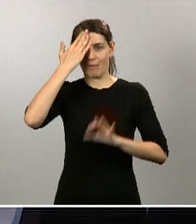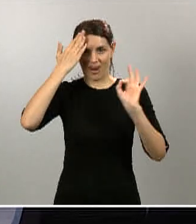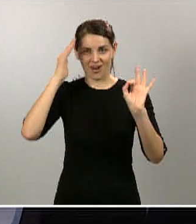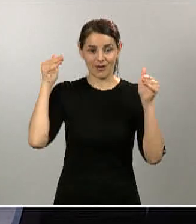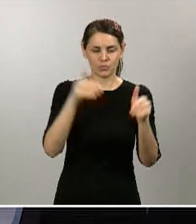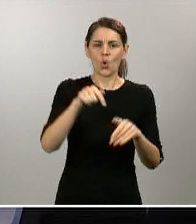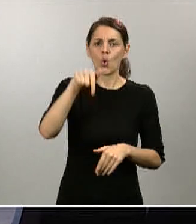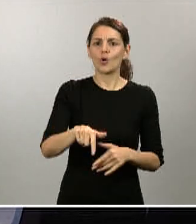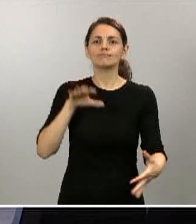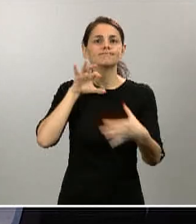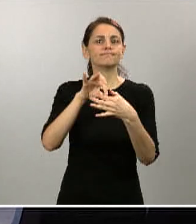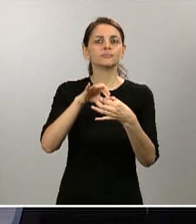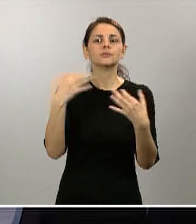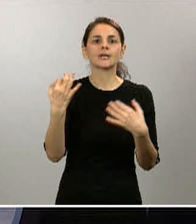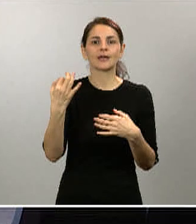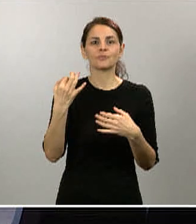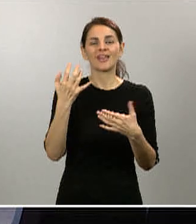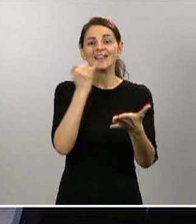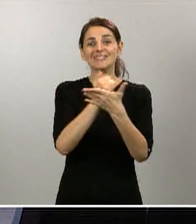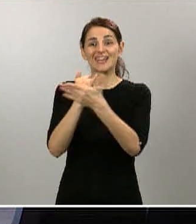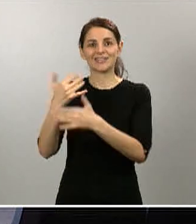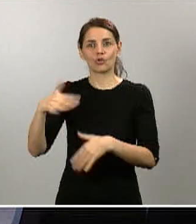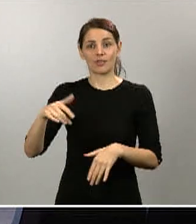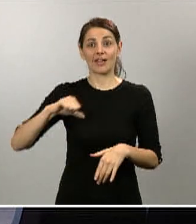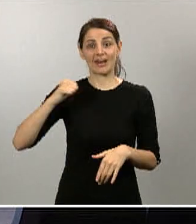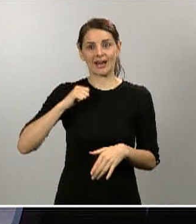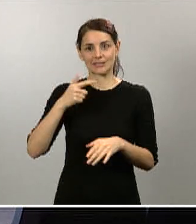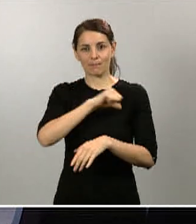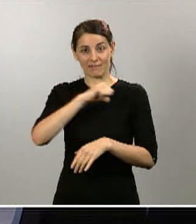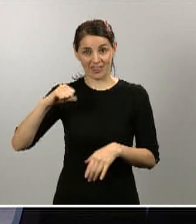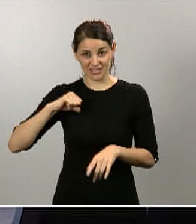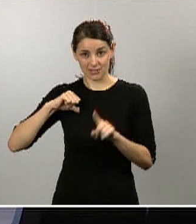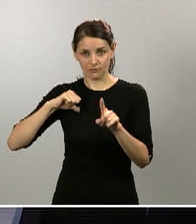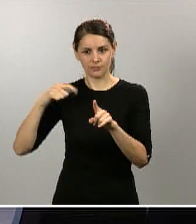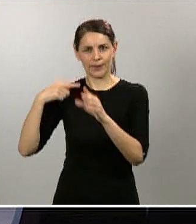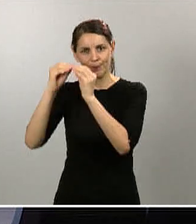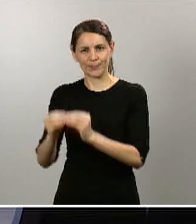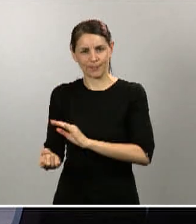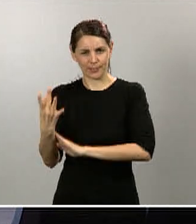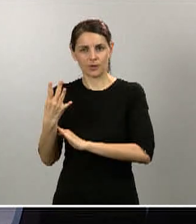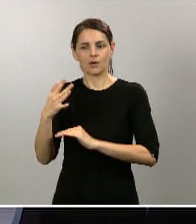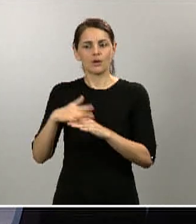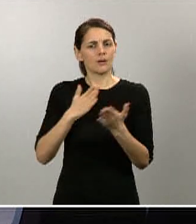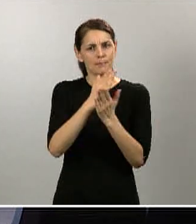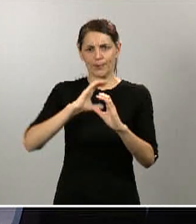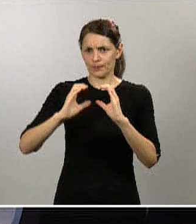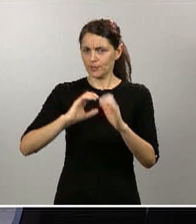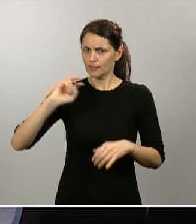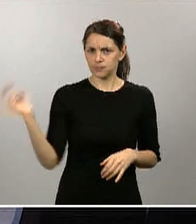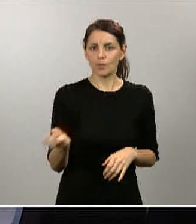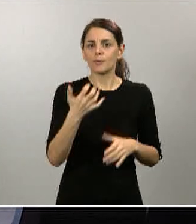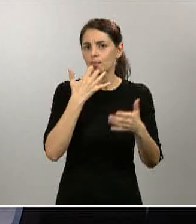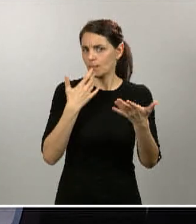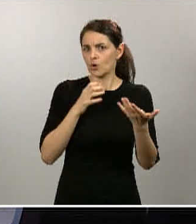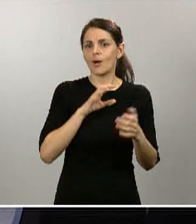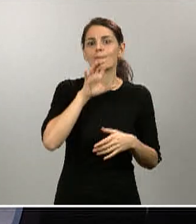test en las clínicas privadas, desarrollados por clínicas privadas. Preguntan muchos medios, voy a mencionar solo unos cuantos. El País: ¿ha tomado el Gobierno la decisión